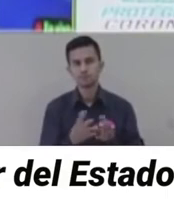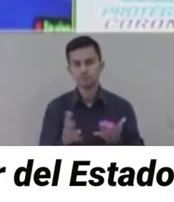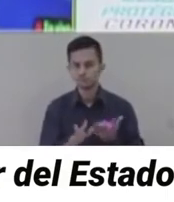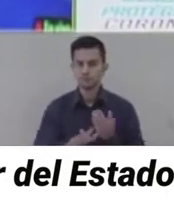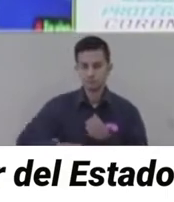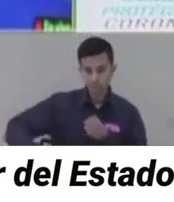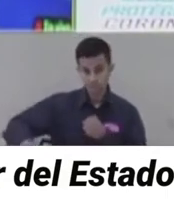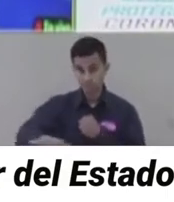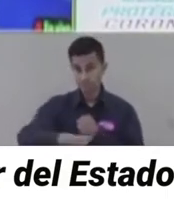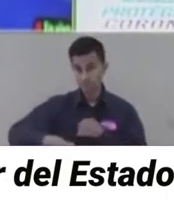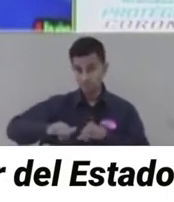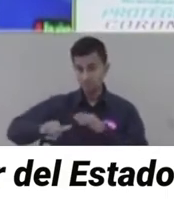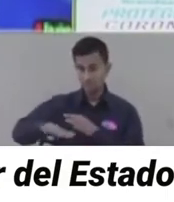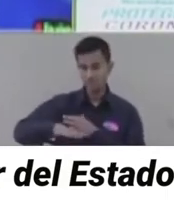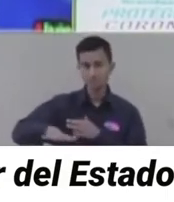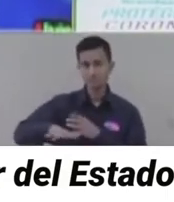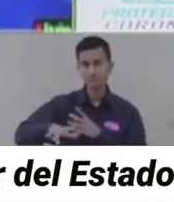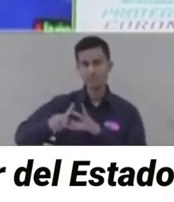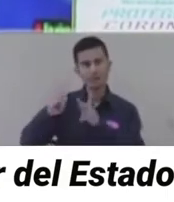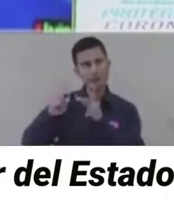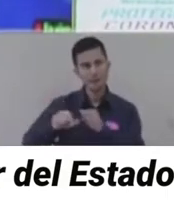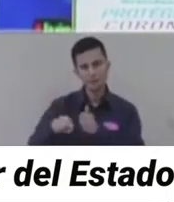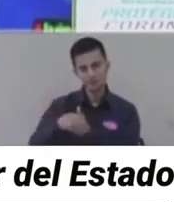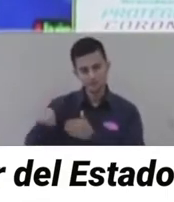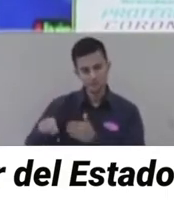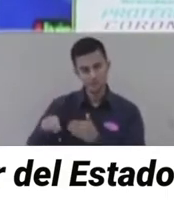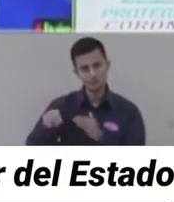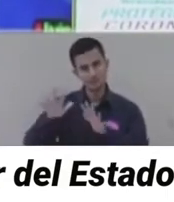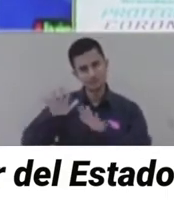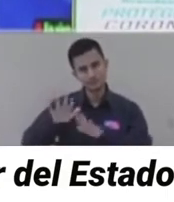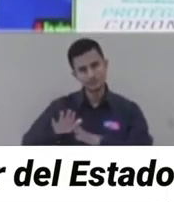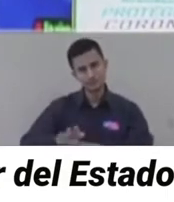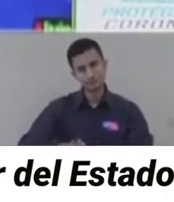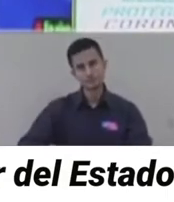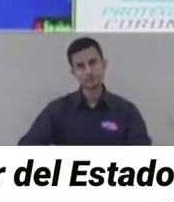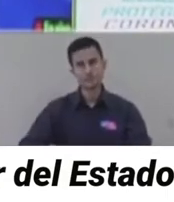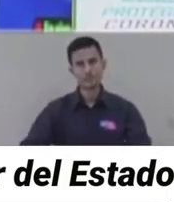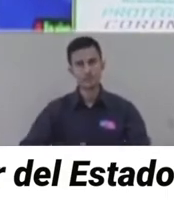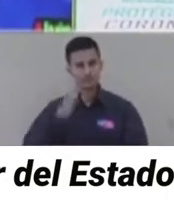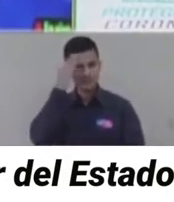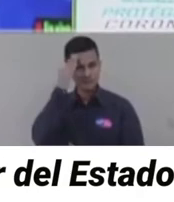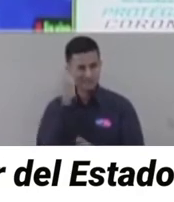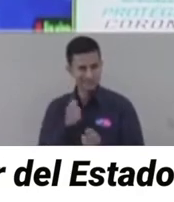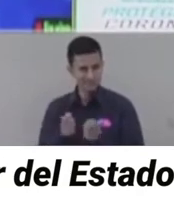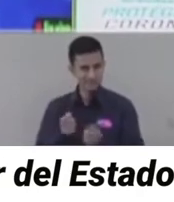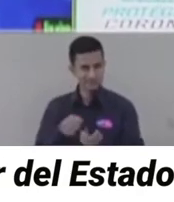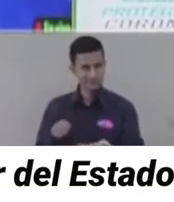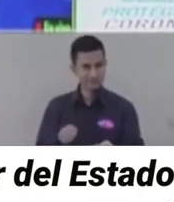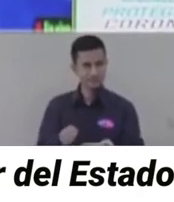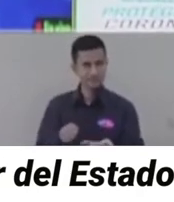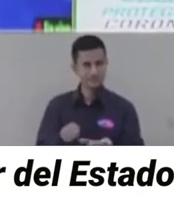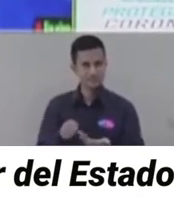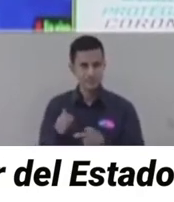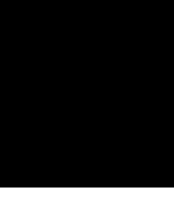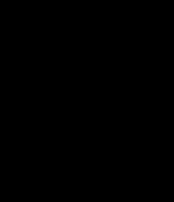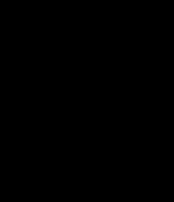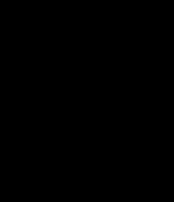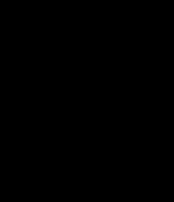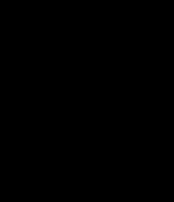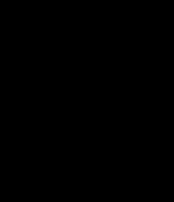y devolver la fase en estas comunidades detener al líder criminal y de ir desarticulando la banda